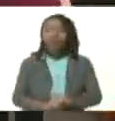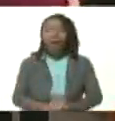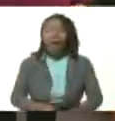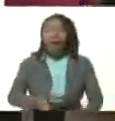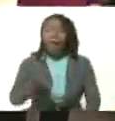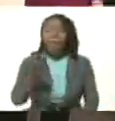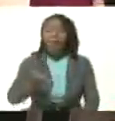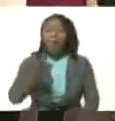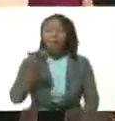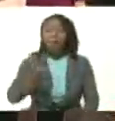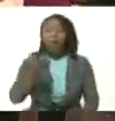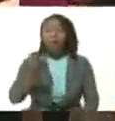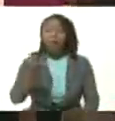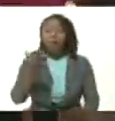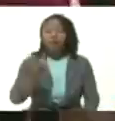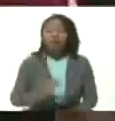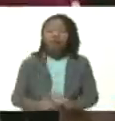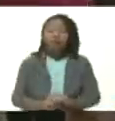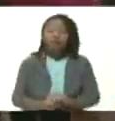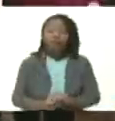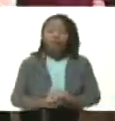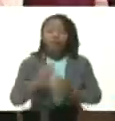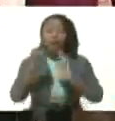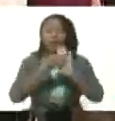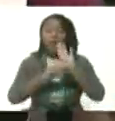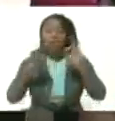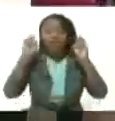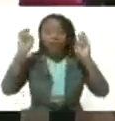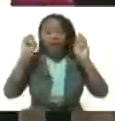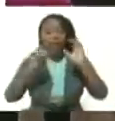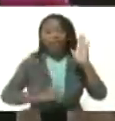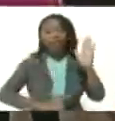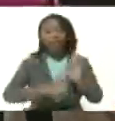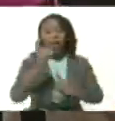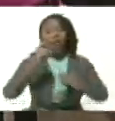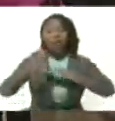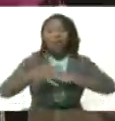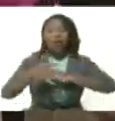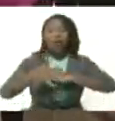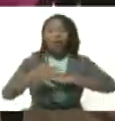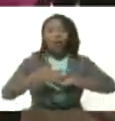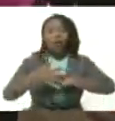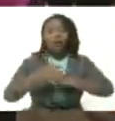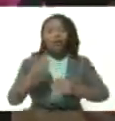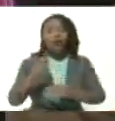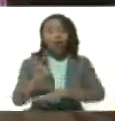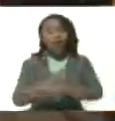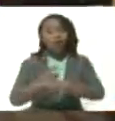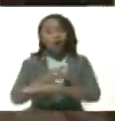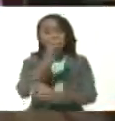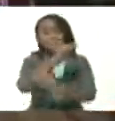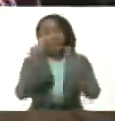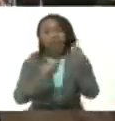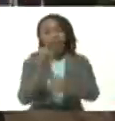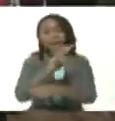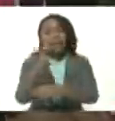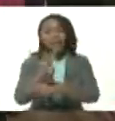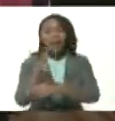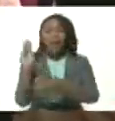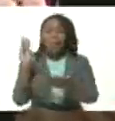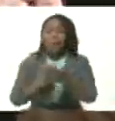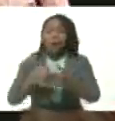importante el nivel de desarrollo tecnológico, gobernador. Vicepresidenta, no se me ponga por